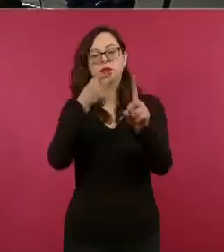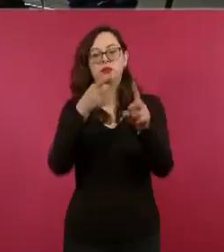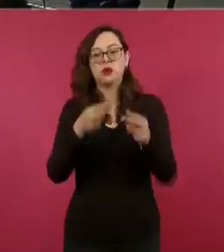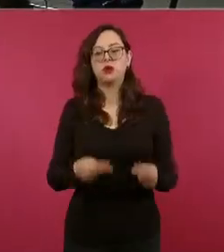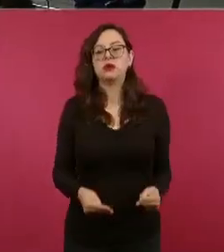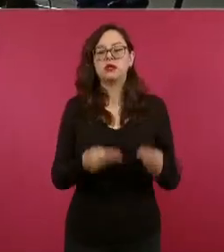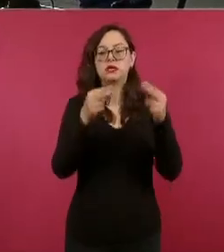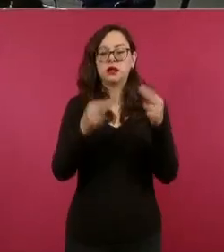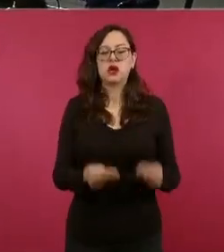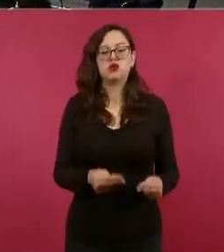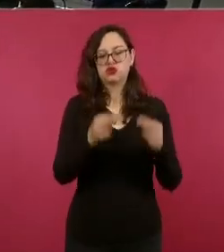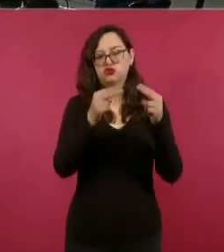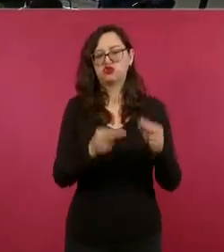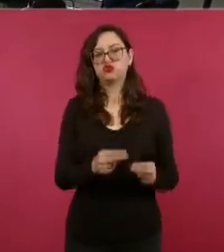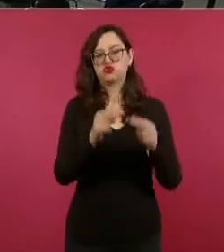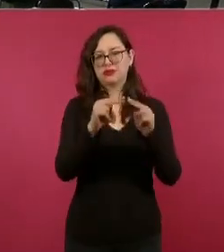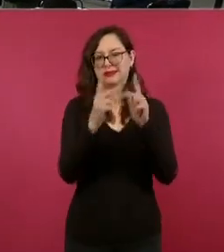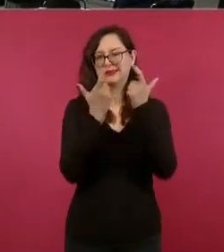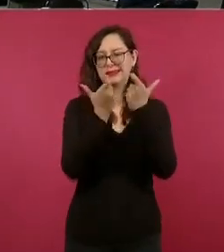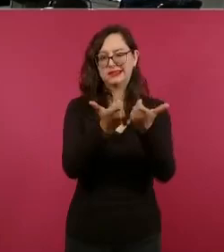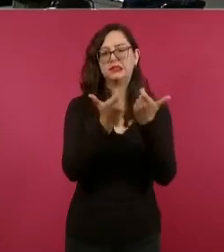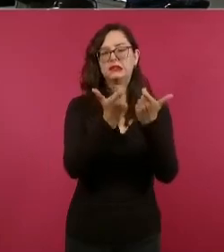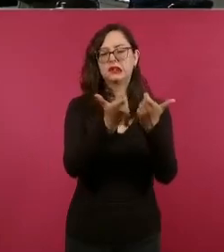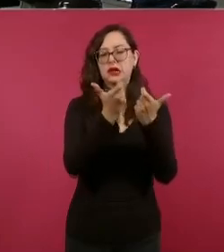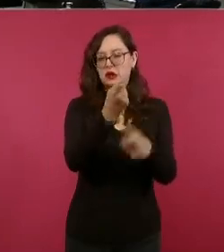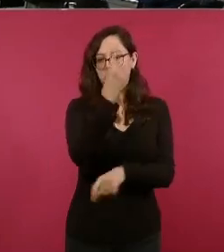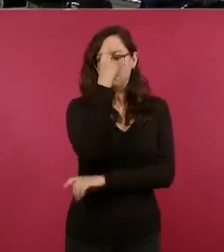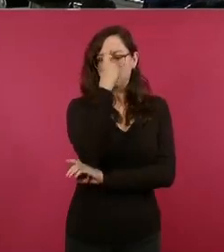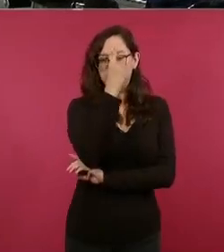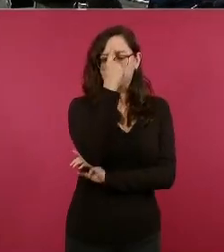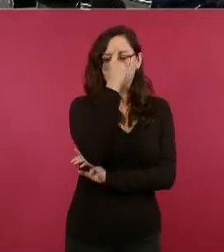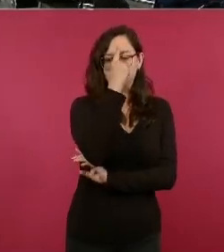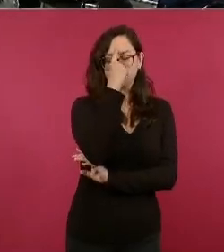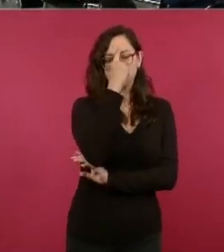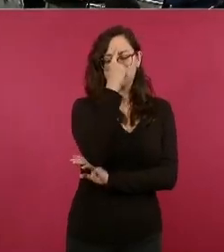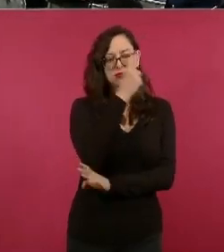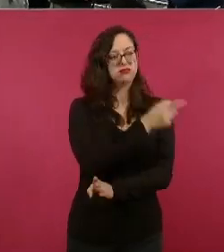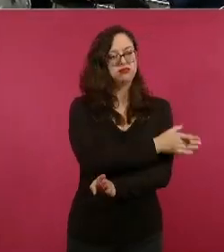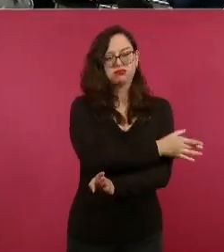nosotros vamos a avanzar mucho, porque lo tenemos que hacer,